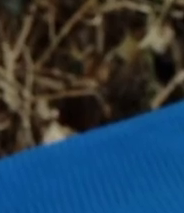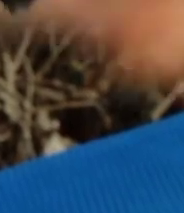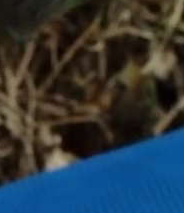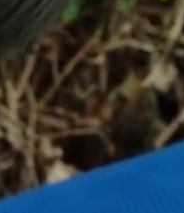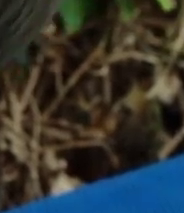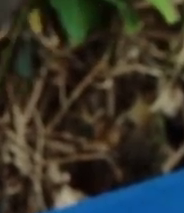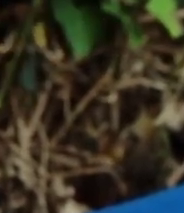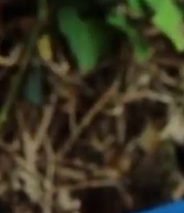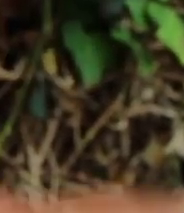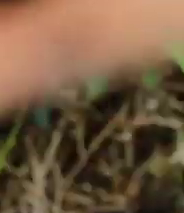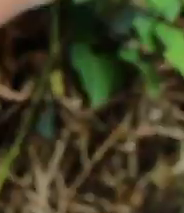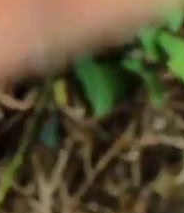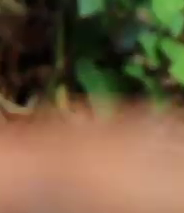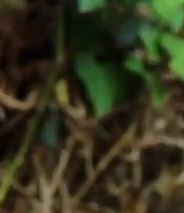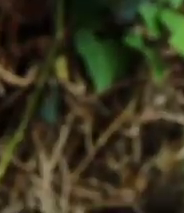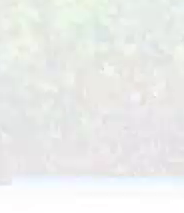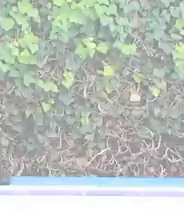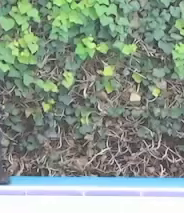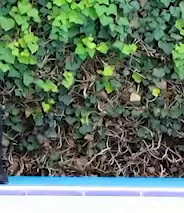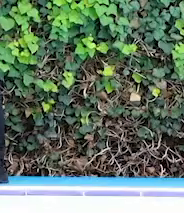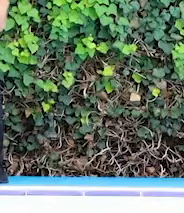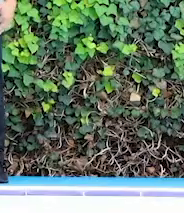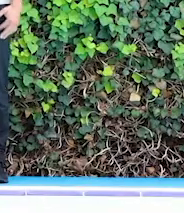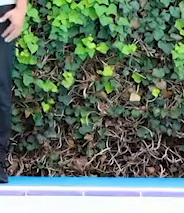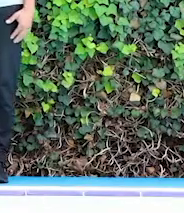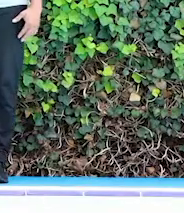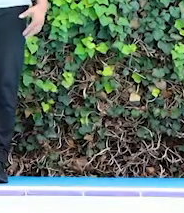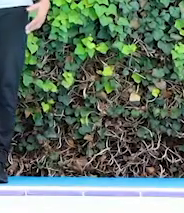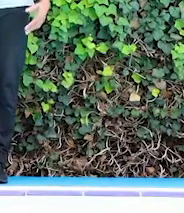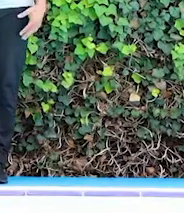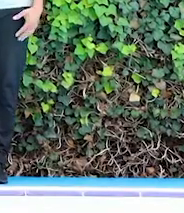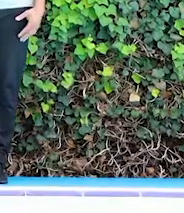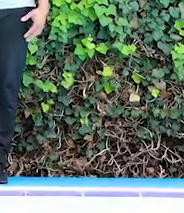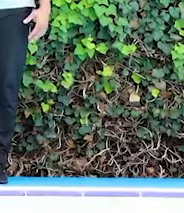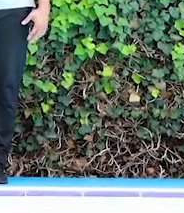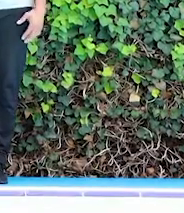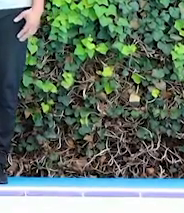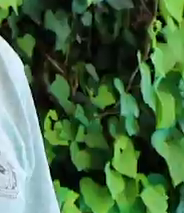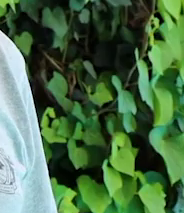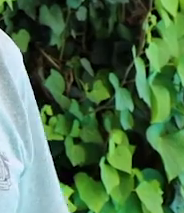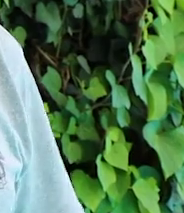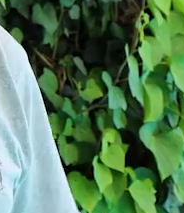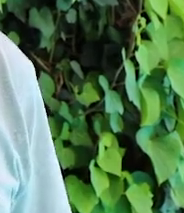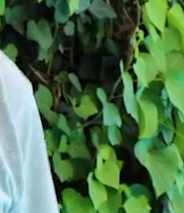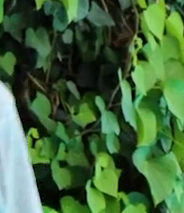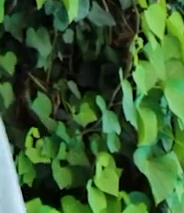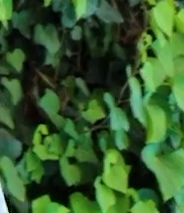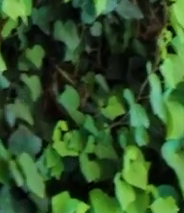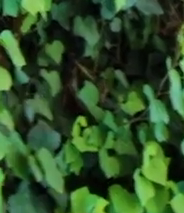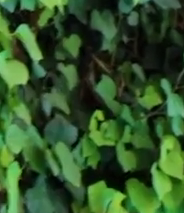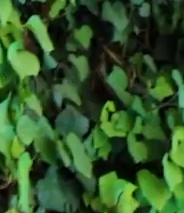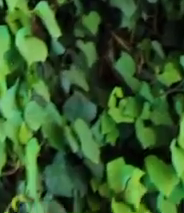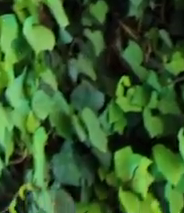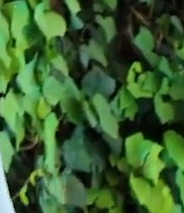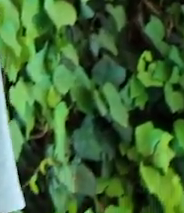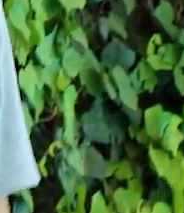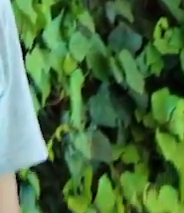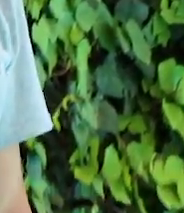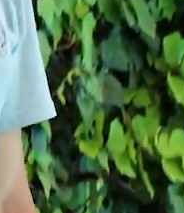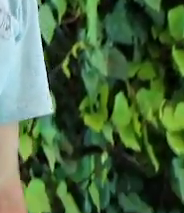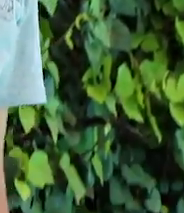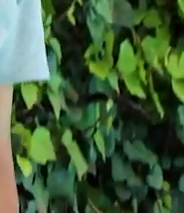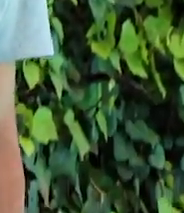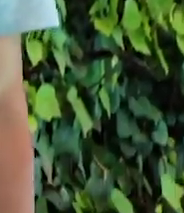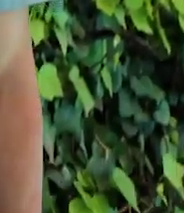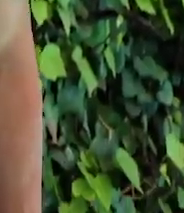tus brazos vayan al frente. A continuación vamos a hacer una plancha lateral. ¿Qué es una plancha lateral? Nos vamos a acostar de forma